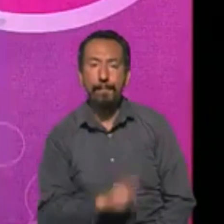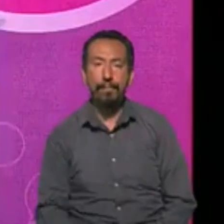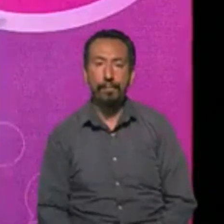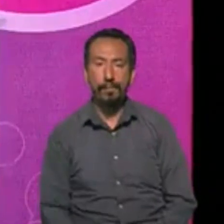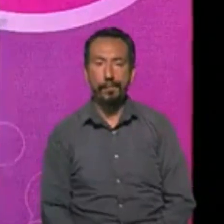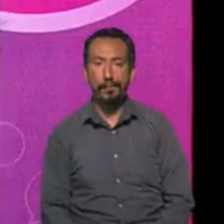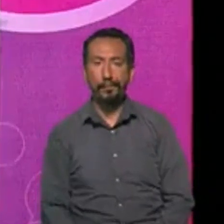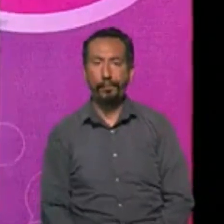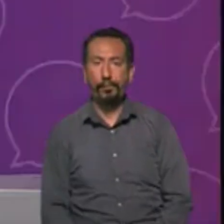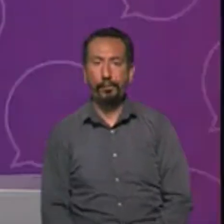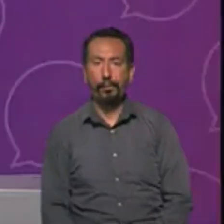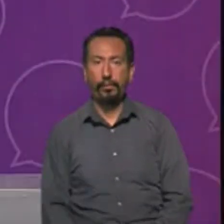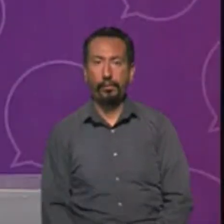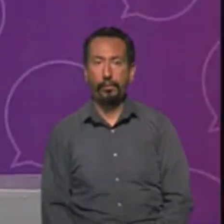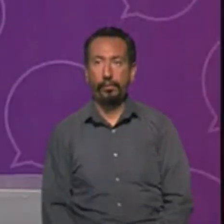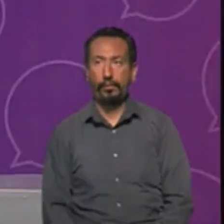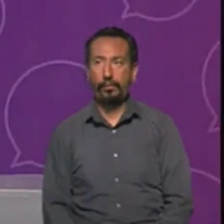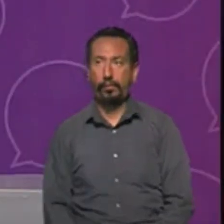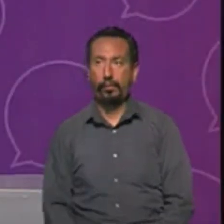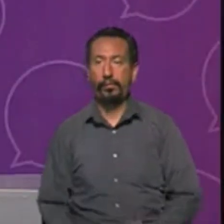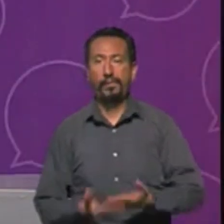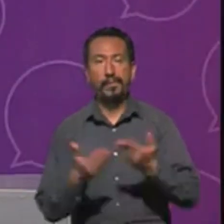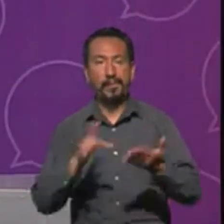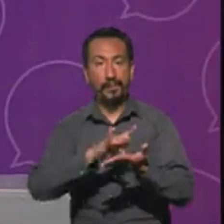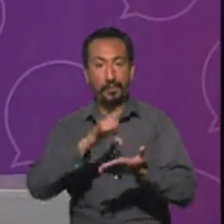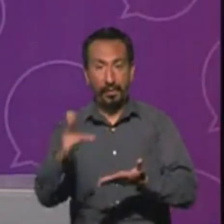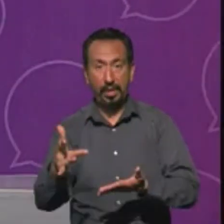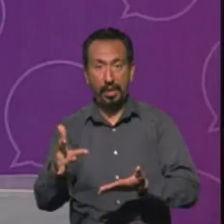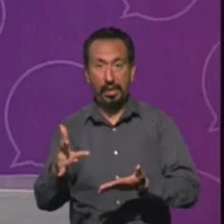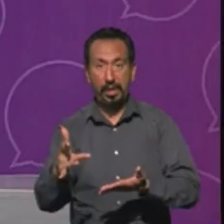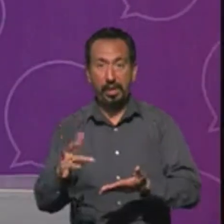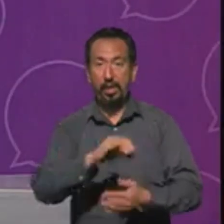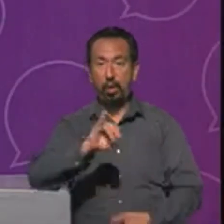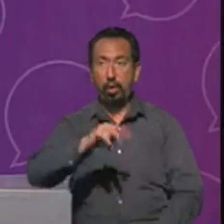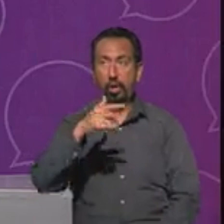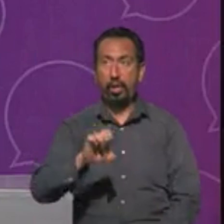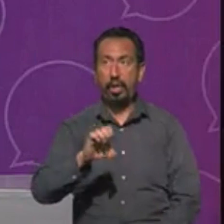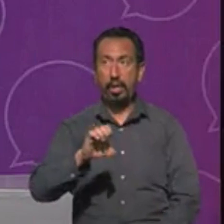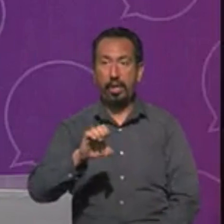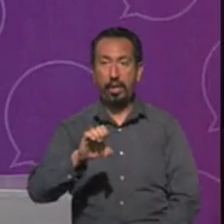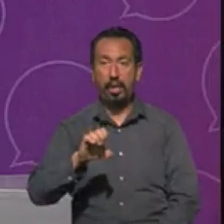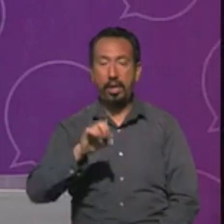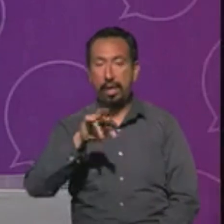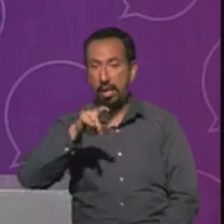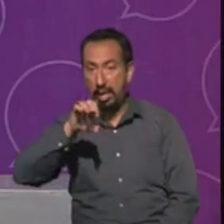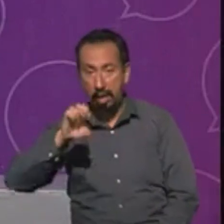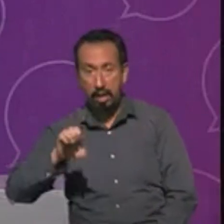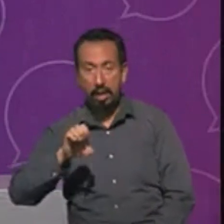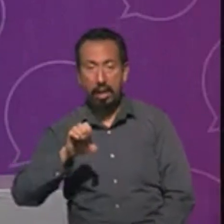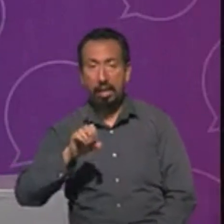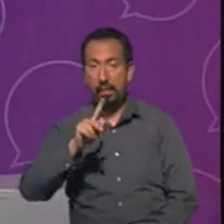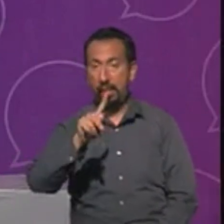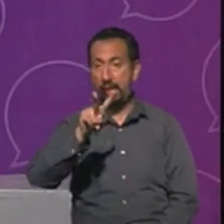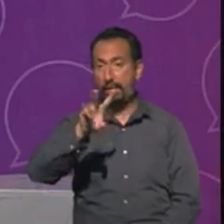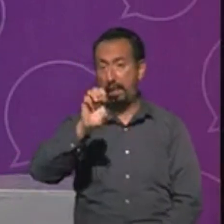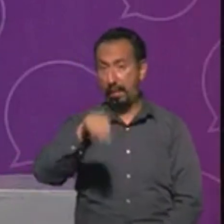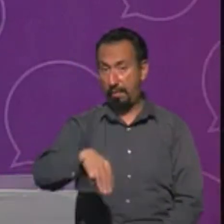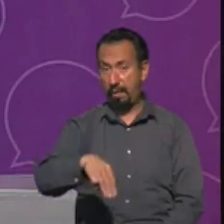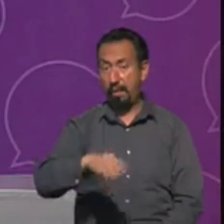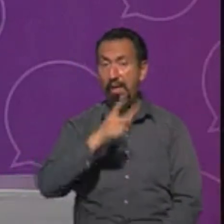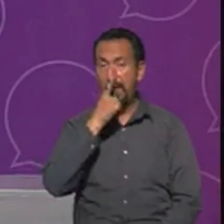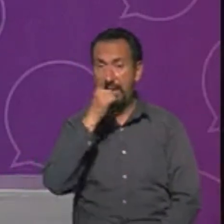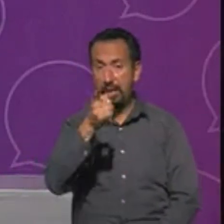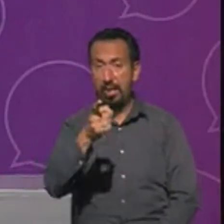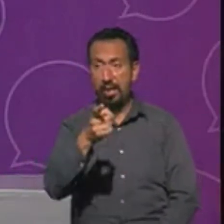mentiroso Gracias candidato vamos ahora con Jorge Enrique Velázquez Centeno del partido verde ecologista de México Le